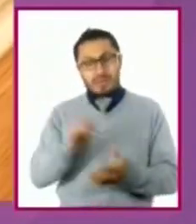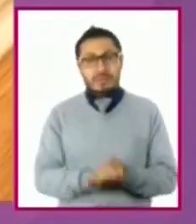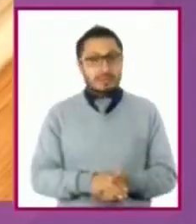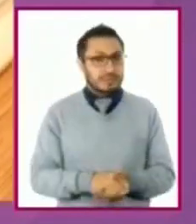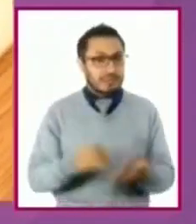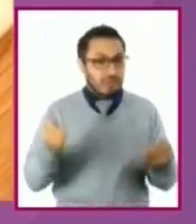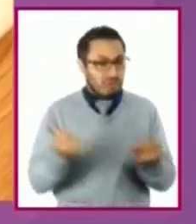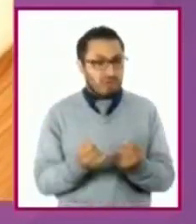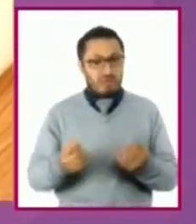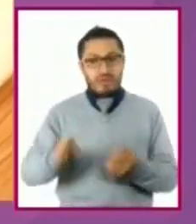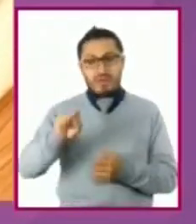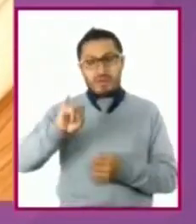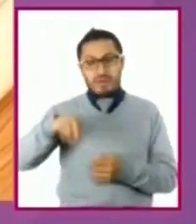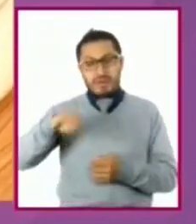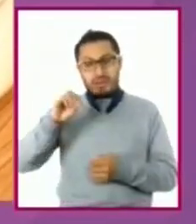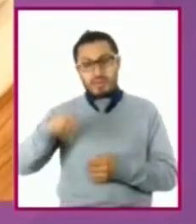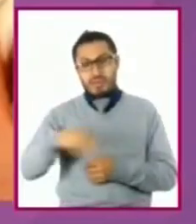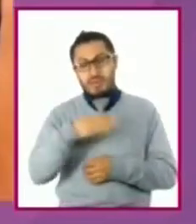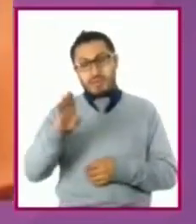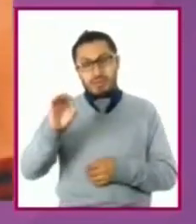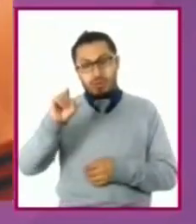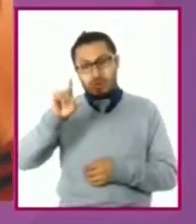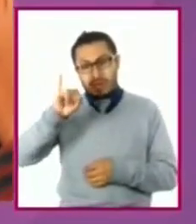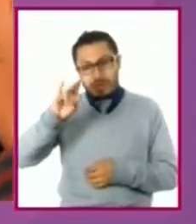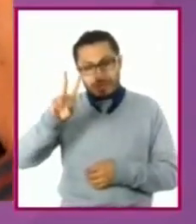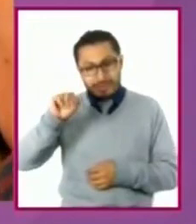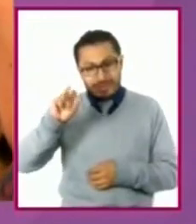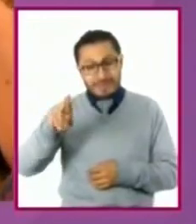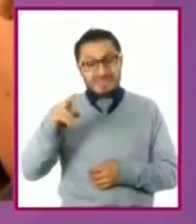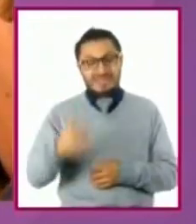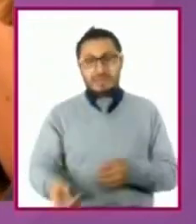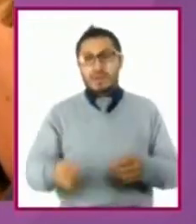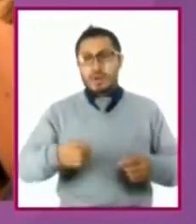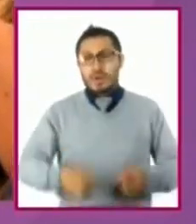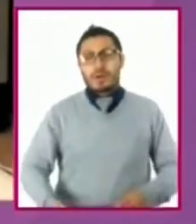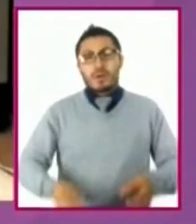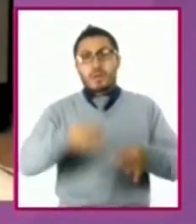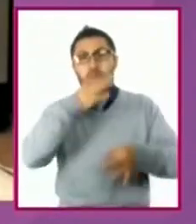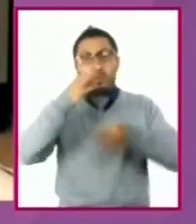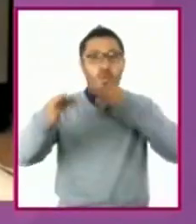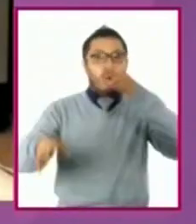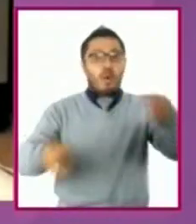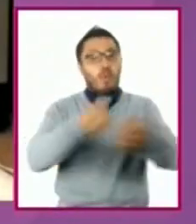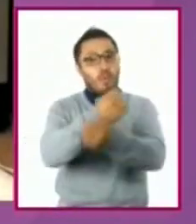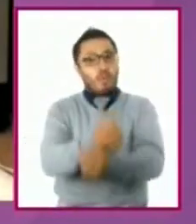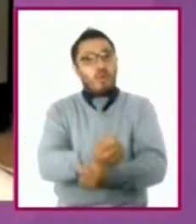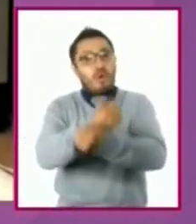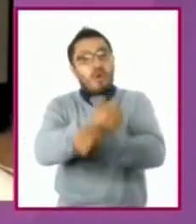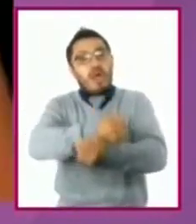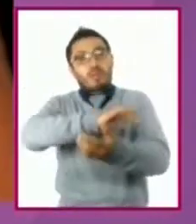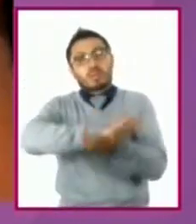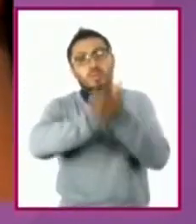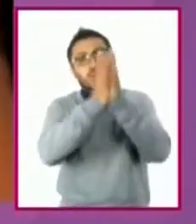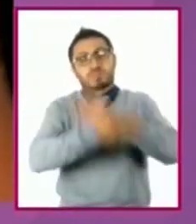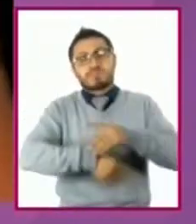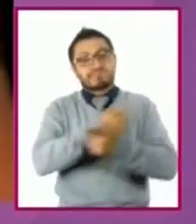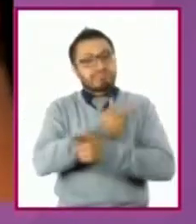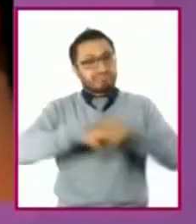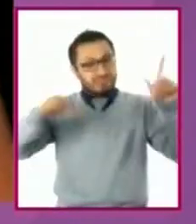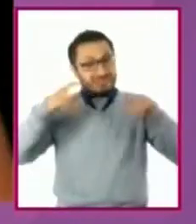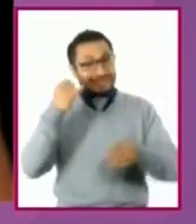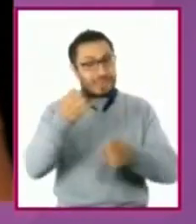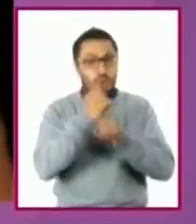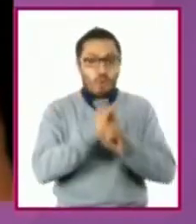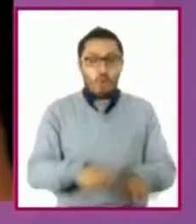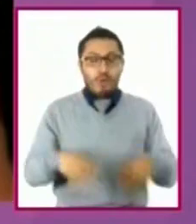Bolívar, en Sudamérica, decretó en junio de 1816 la libertad de los esclavos. Esta información es importante.